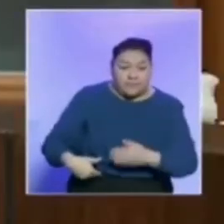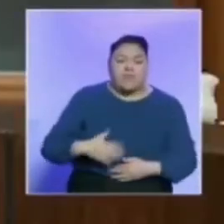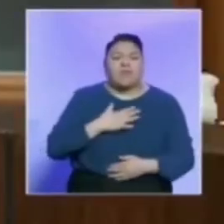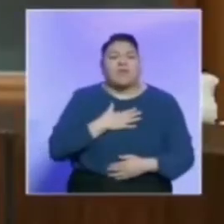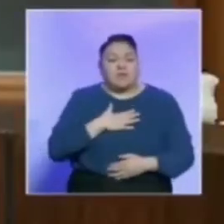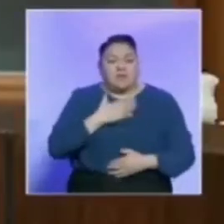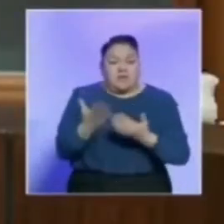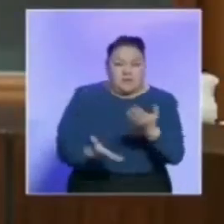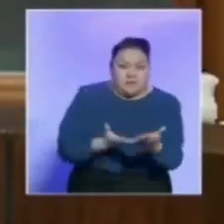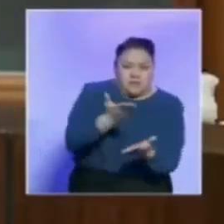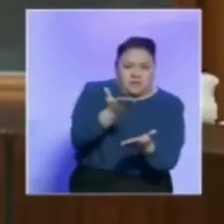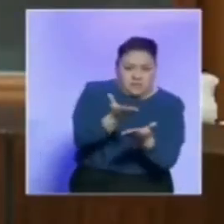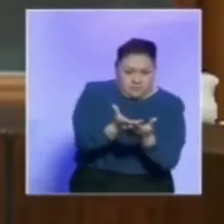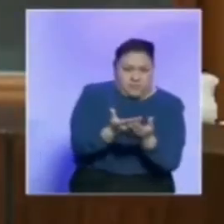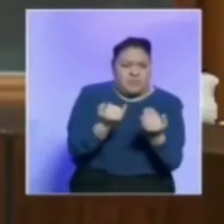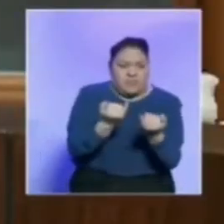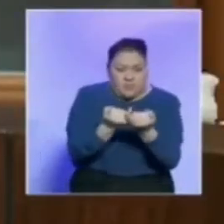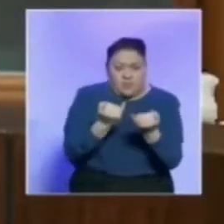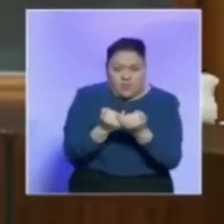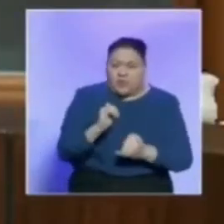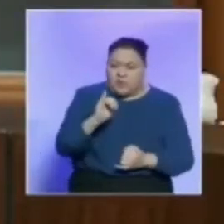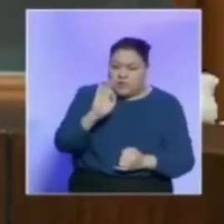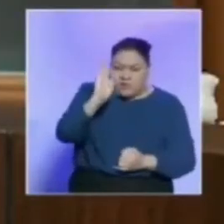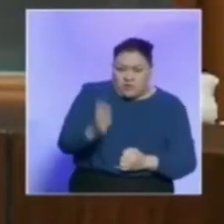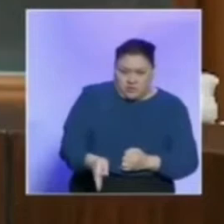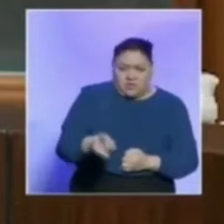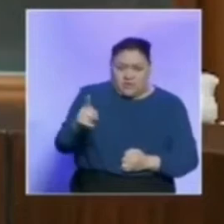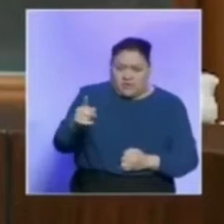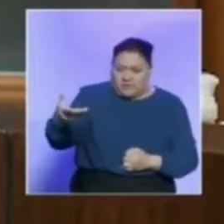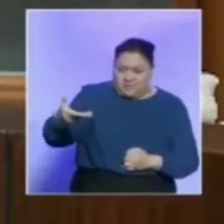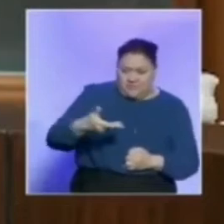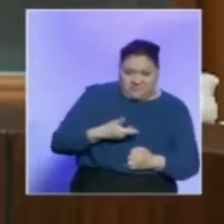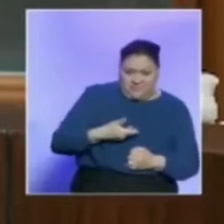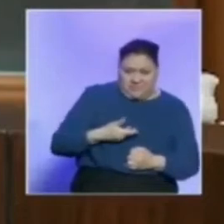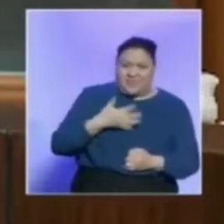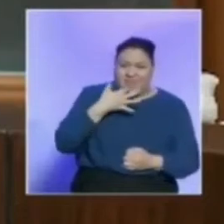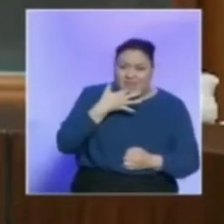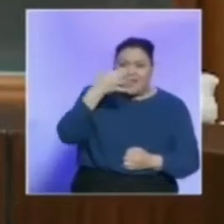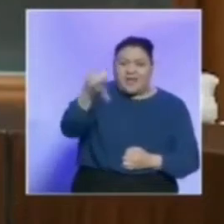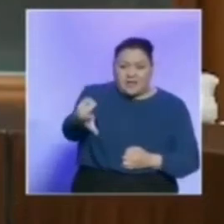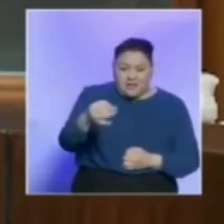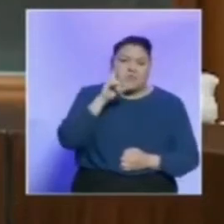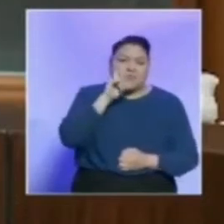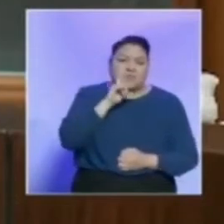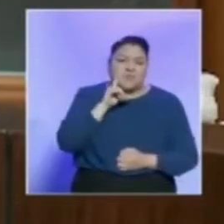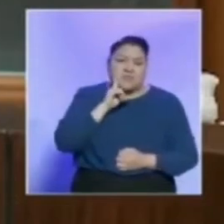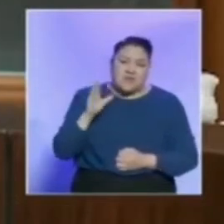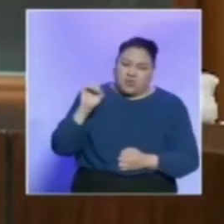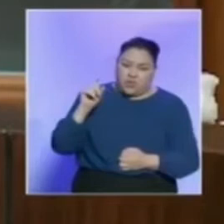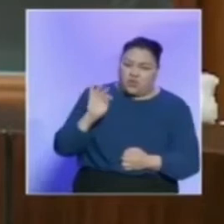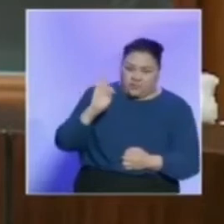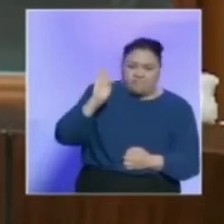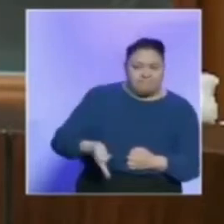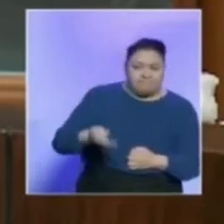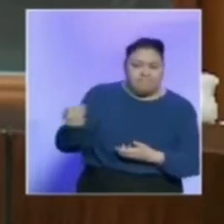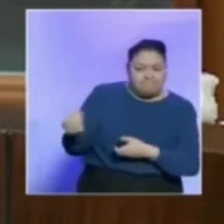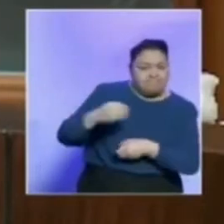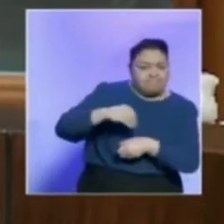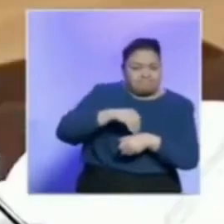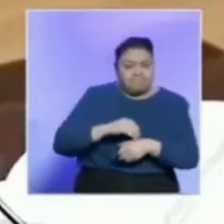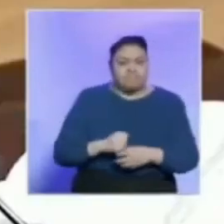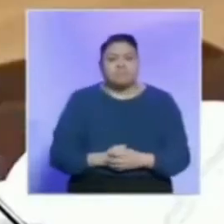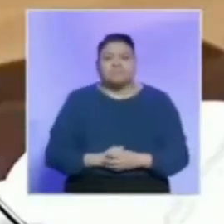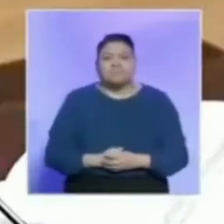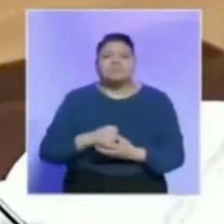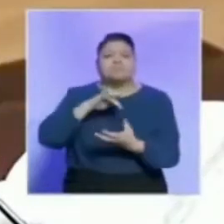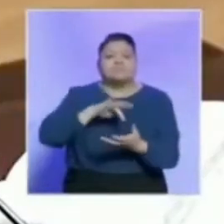esa necedad de no querer democratizarse, pero ayer justamente el Tribunal Electoral del Poder Judicial de la Federación les